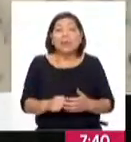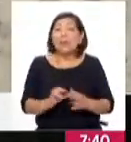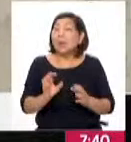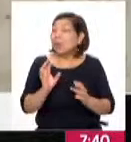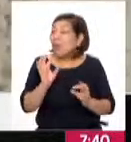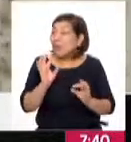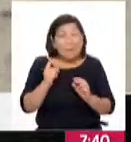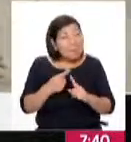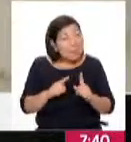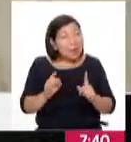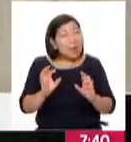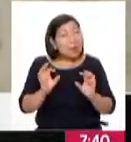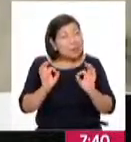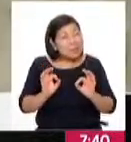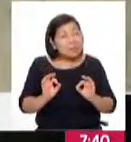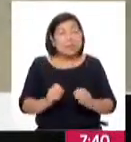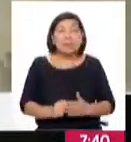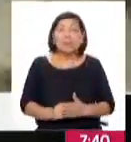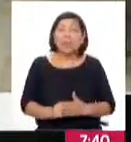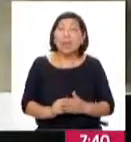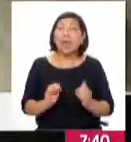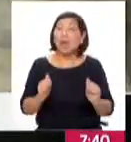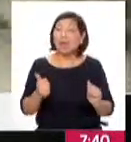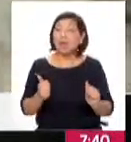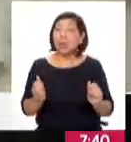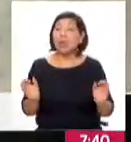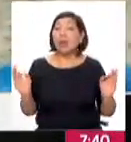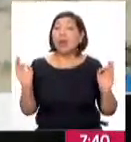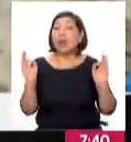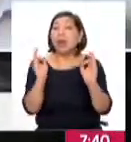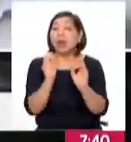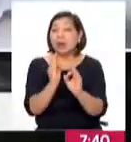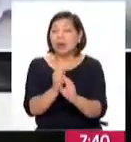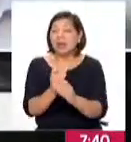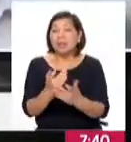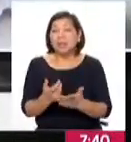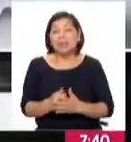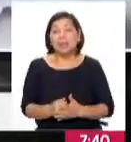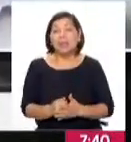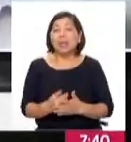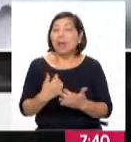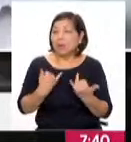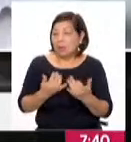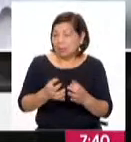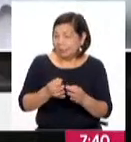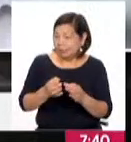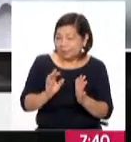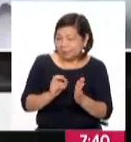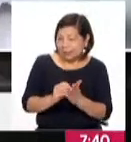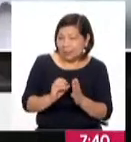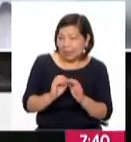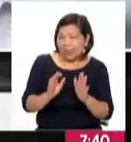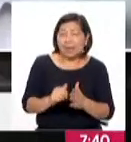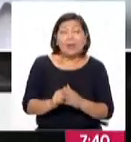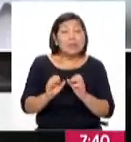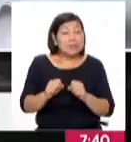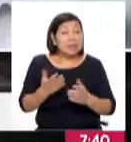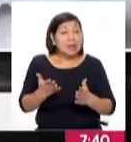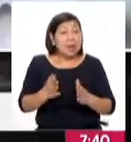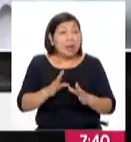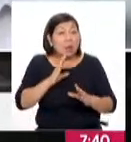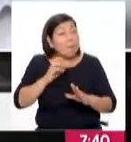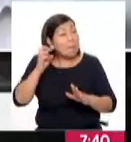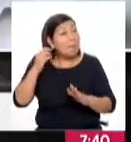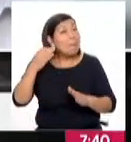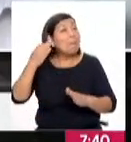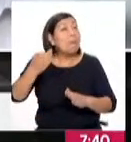siempre se cumple pero en promedio Ahora hay una transición imagino no A qué me me explico a qué me refiero que si es que se habla de